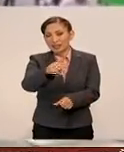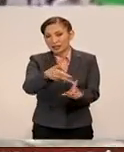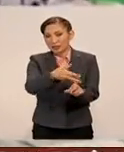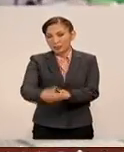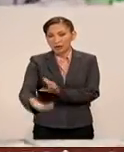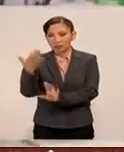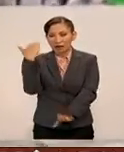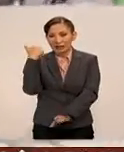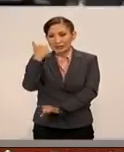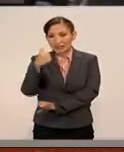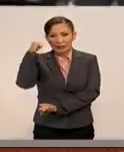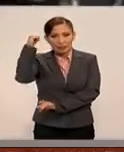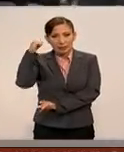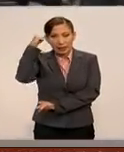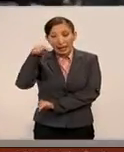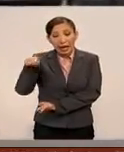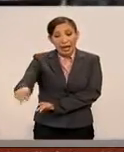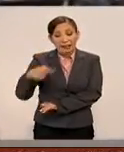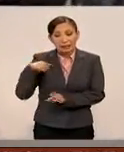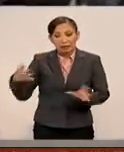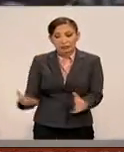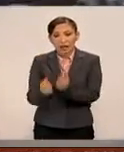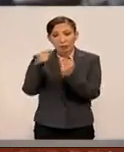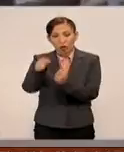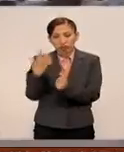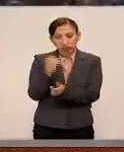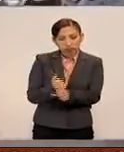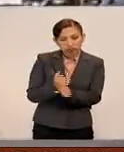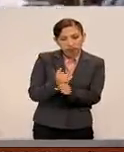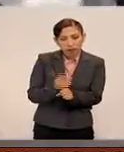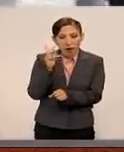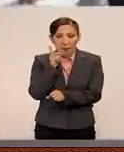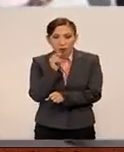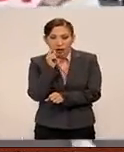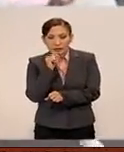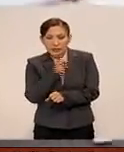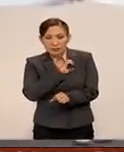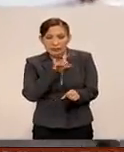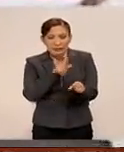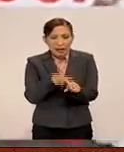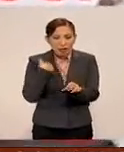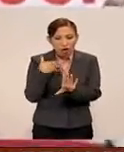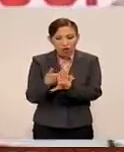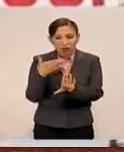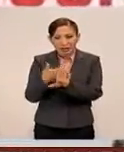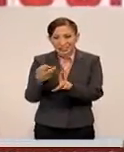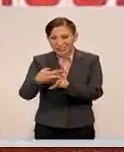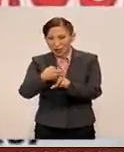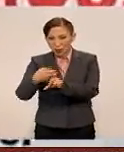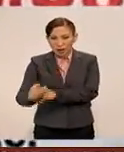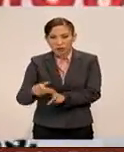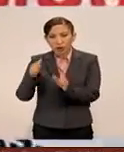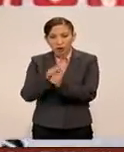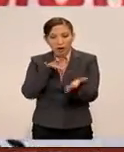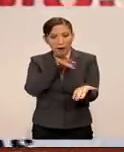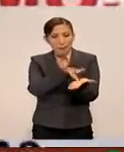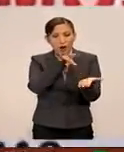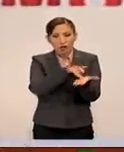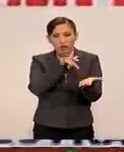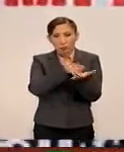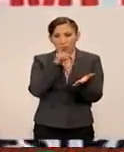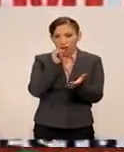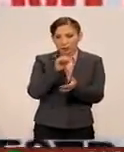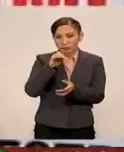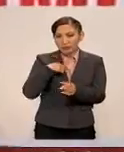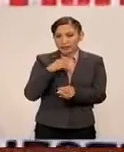secuestrada el pasado 6 de abril. Ella fue rescatada en un operativo realizado por la unidad especializada en combate al secuestro con apoyo de efectivos